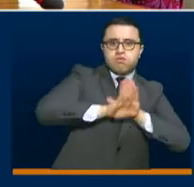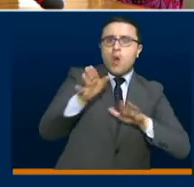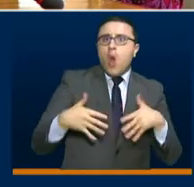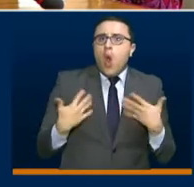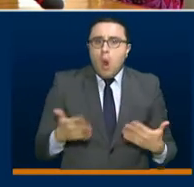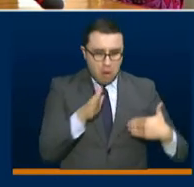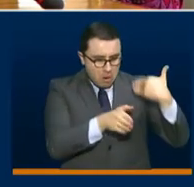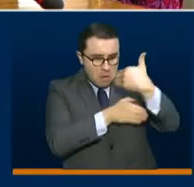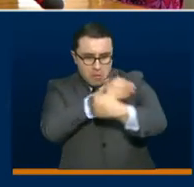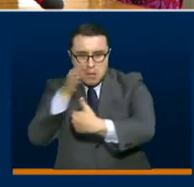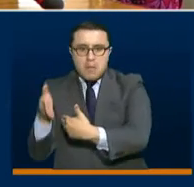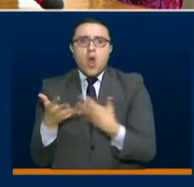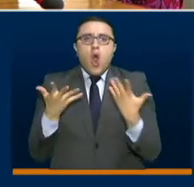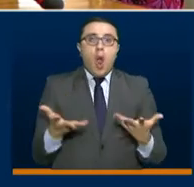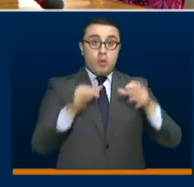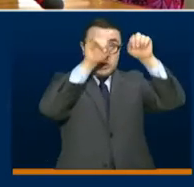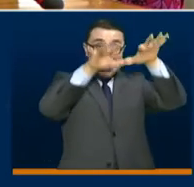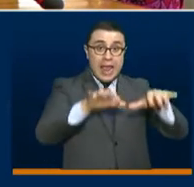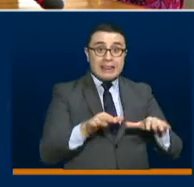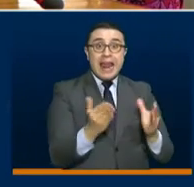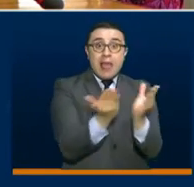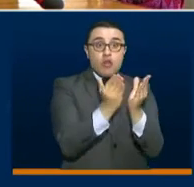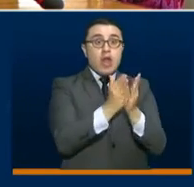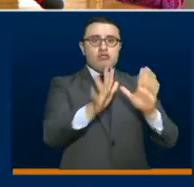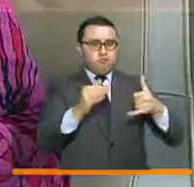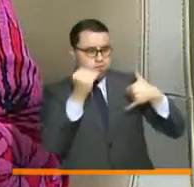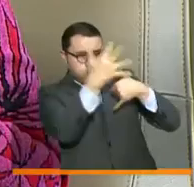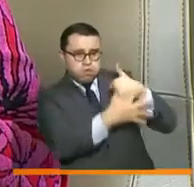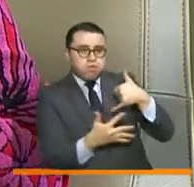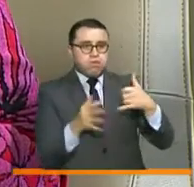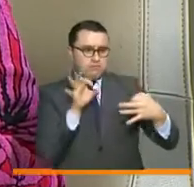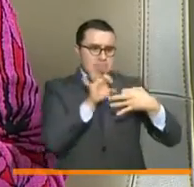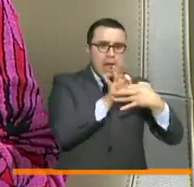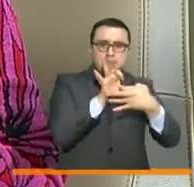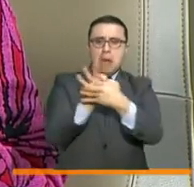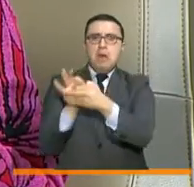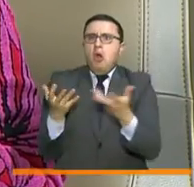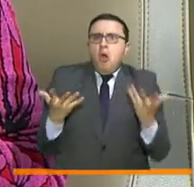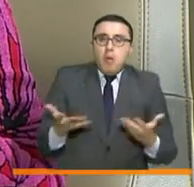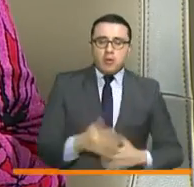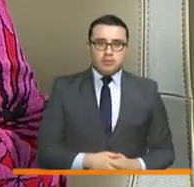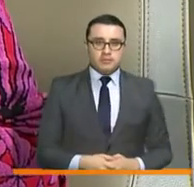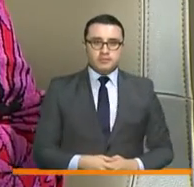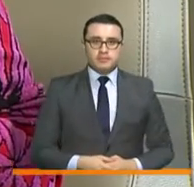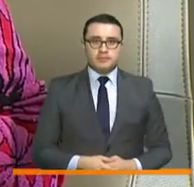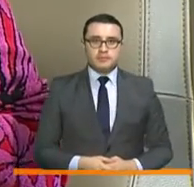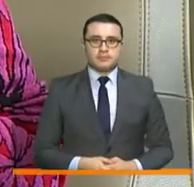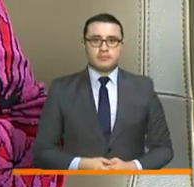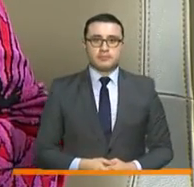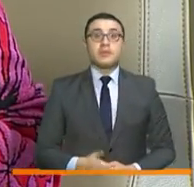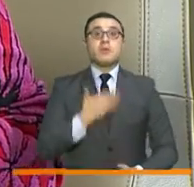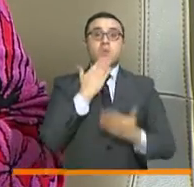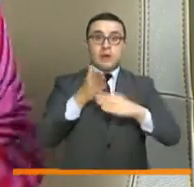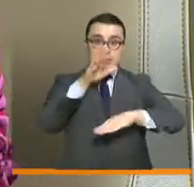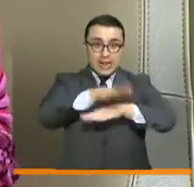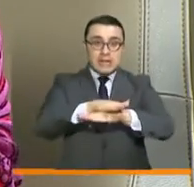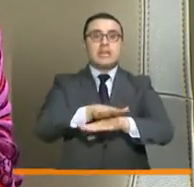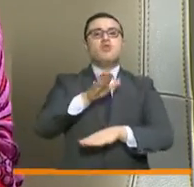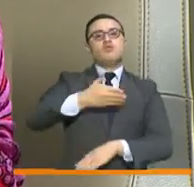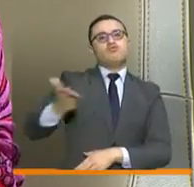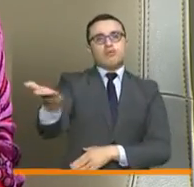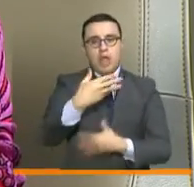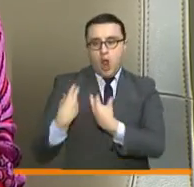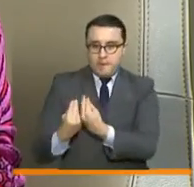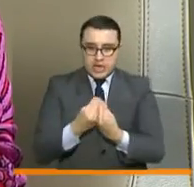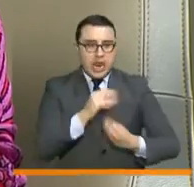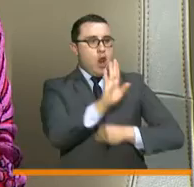proceso también con las secretarías de educación en todo el territorio nacional. Buenas noches, presidente, compañeros que están acá y que están en remoto, y sobre todo un saludo